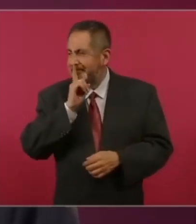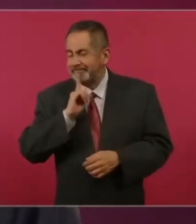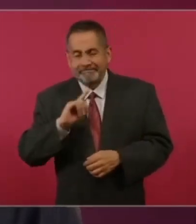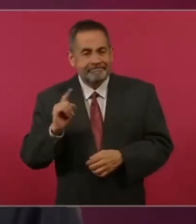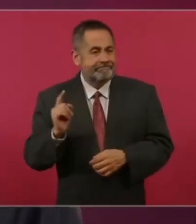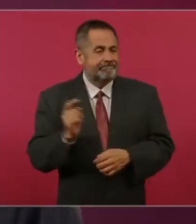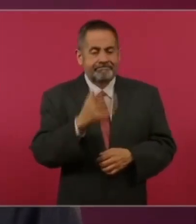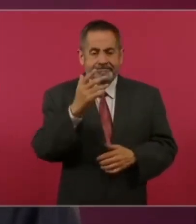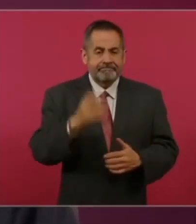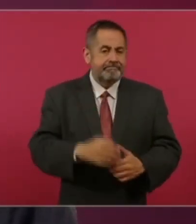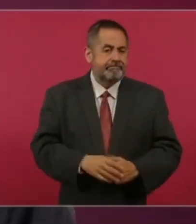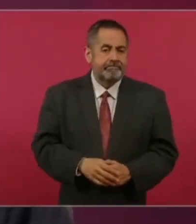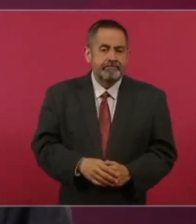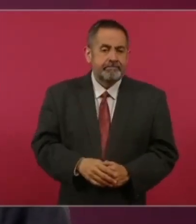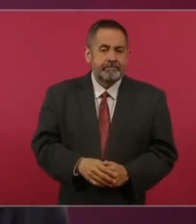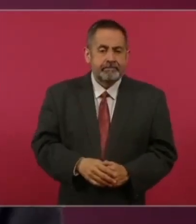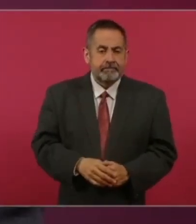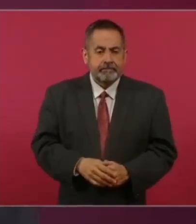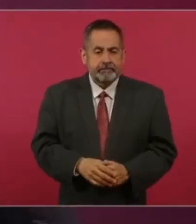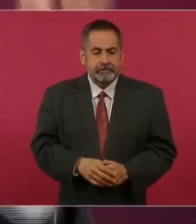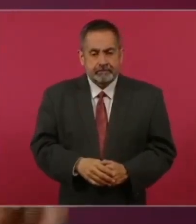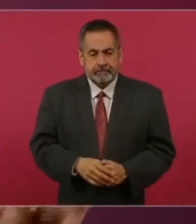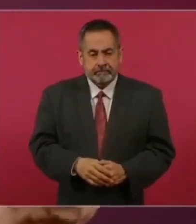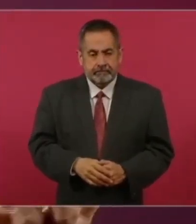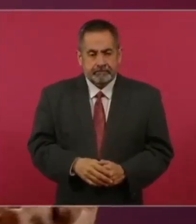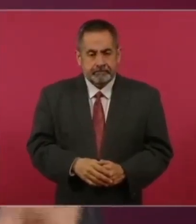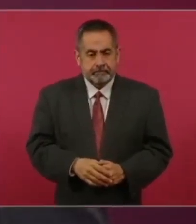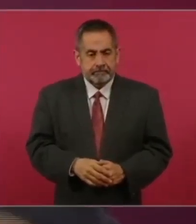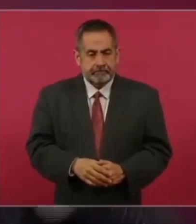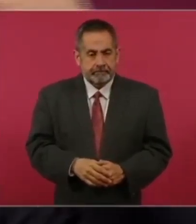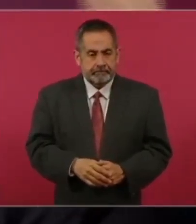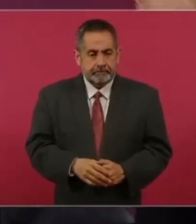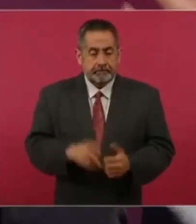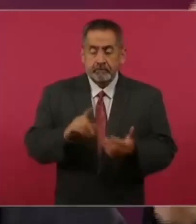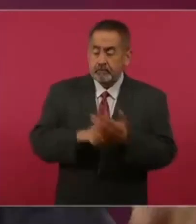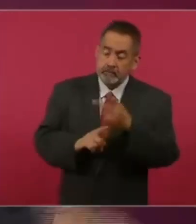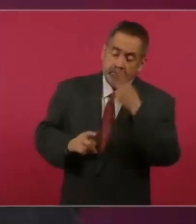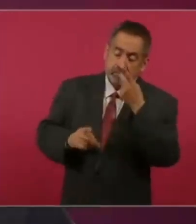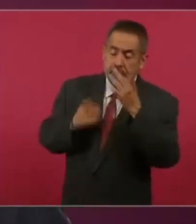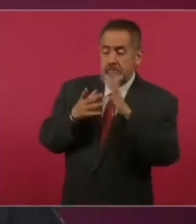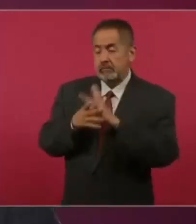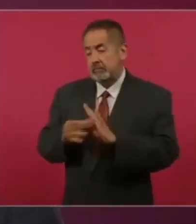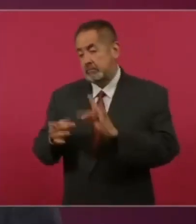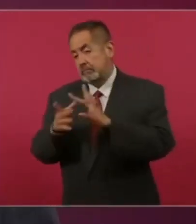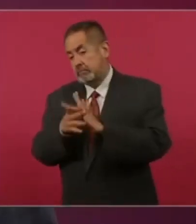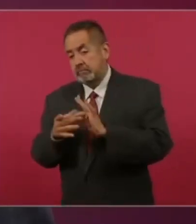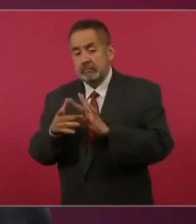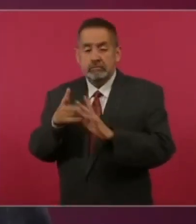envuelta, ¿no?, en tecnicismos.